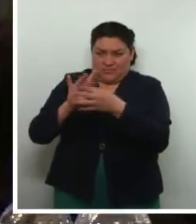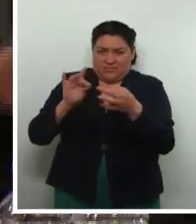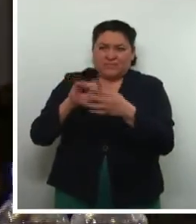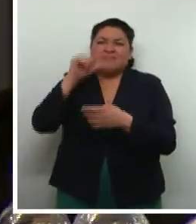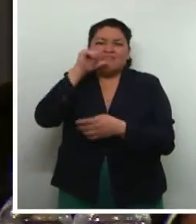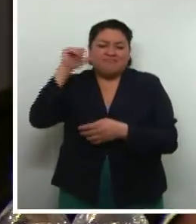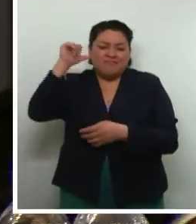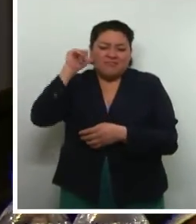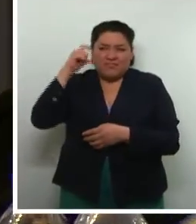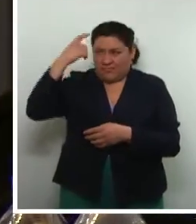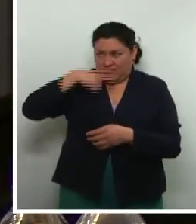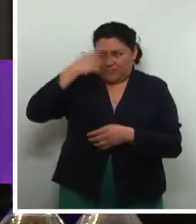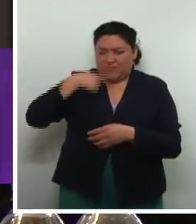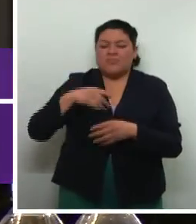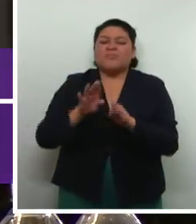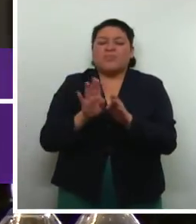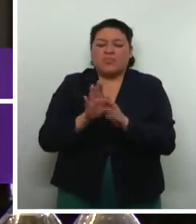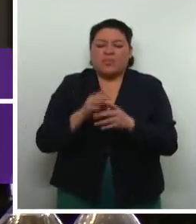ayer en la noche,